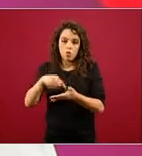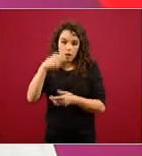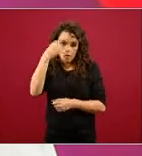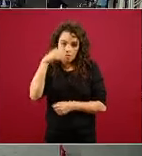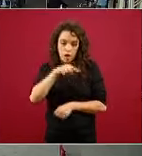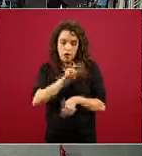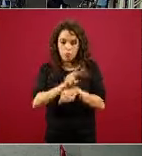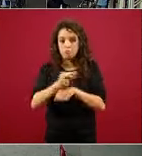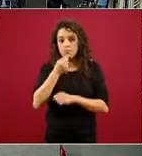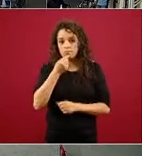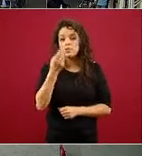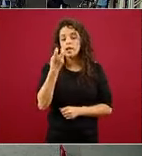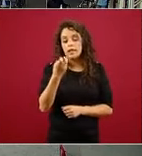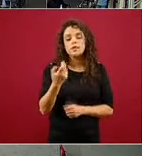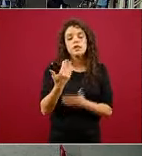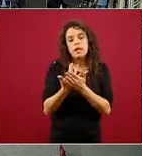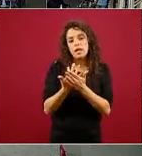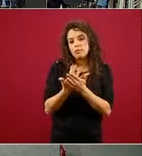momento.